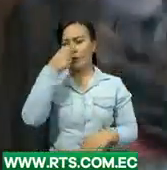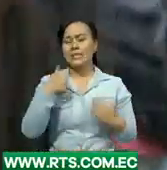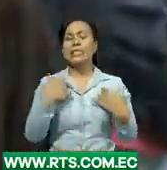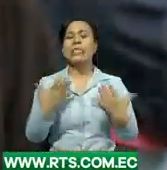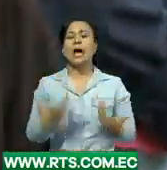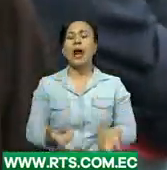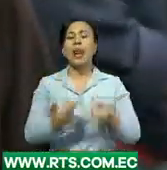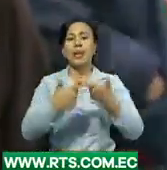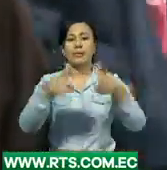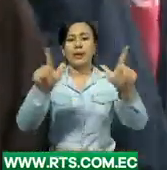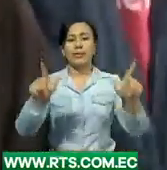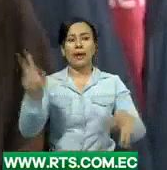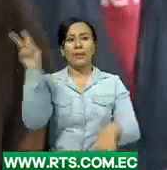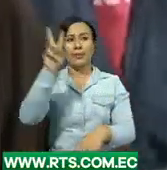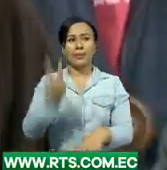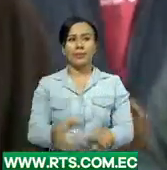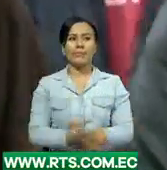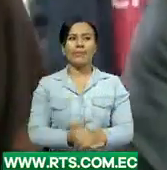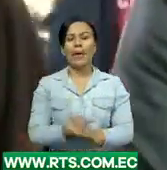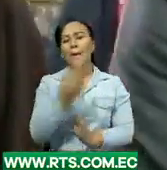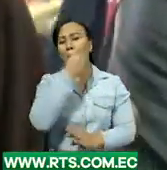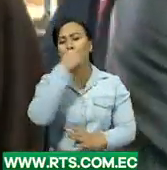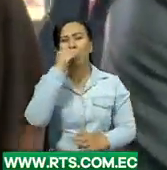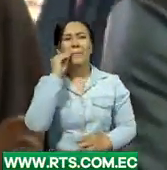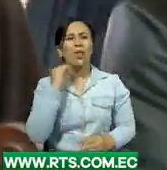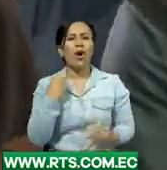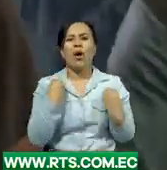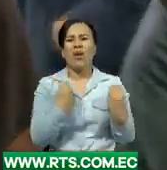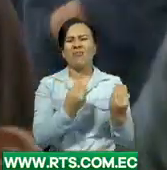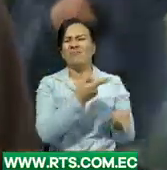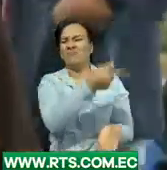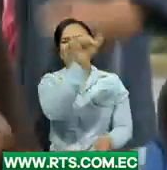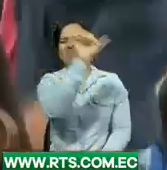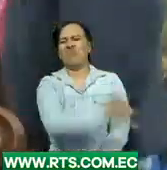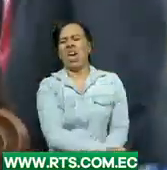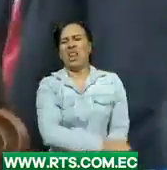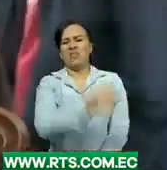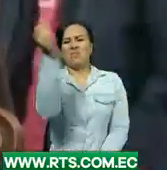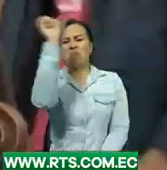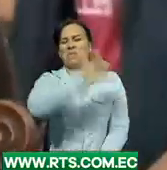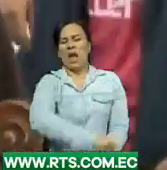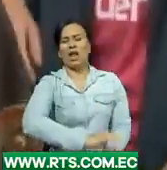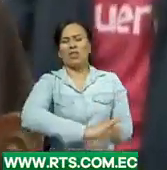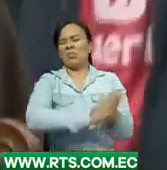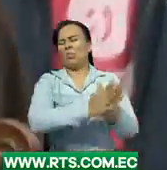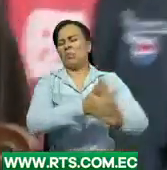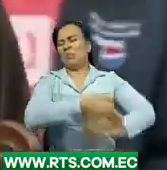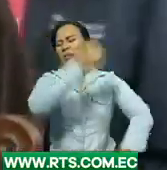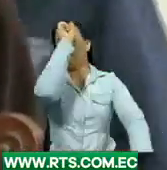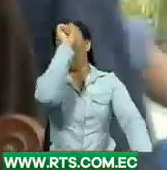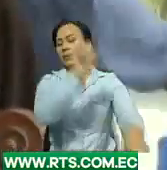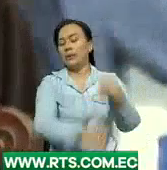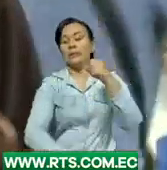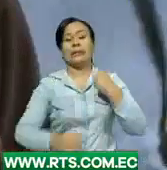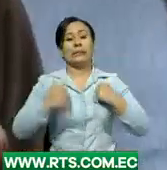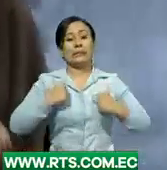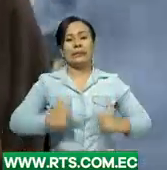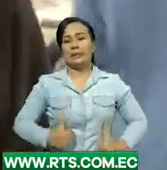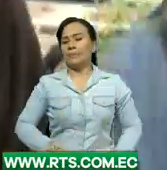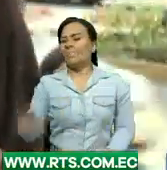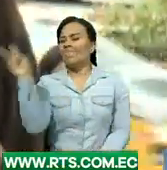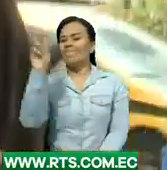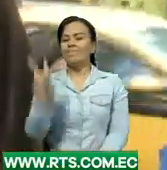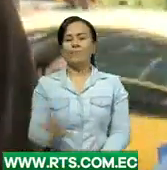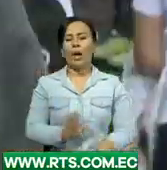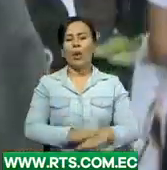De Maduro que, si lo puedo decir, no sirve para nada, o sea, eso es la peor desgracia que le ha llegado a Venezuela después